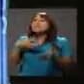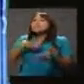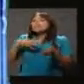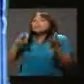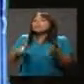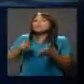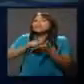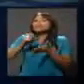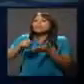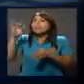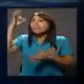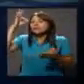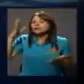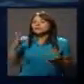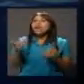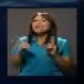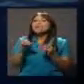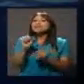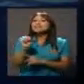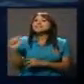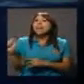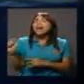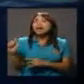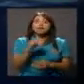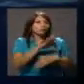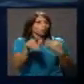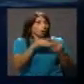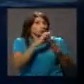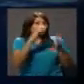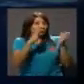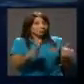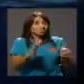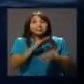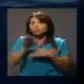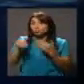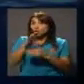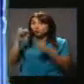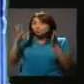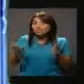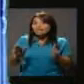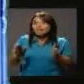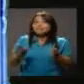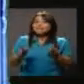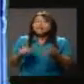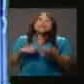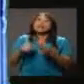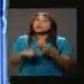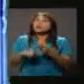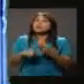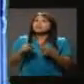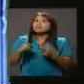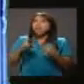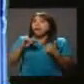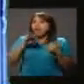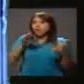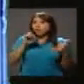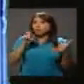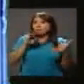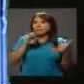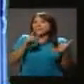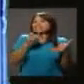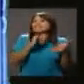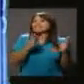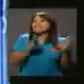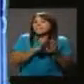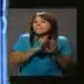de filosofía? ¿cuál sociedad anónima? todos los costarricenses todos los costarricenses son dueños entonces a uno lo demandaría a don José Miguel lo demandarían todos los costarricenses en